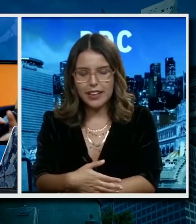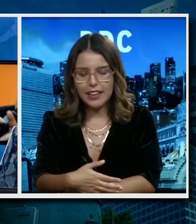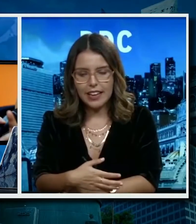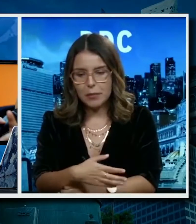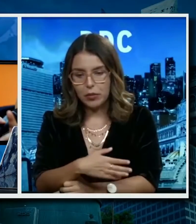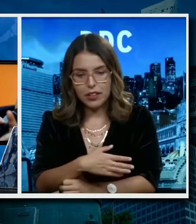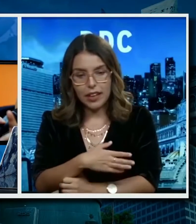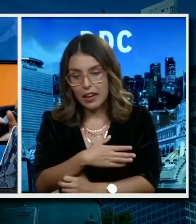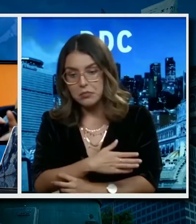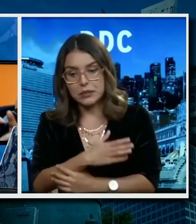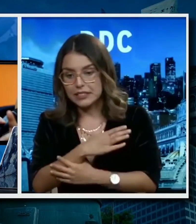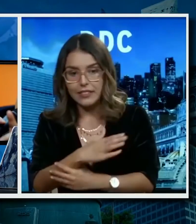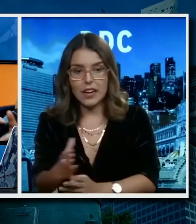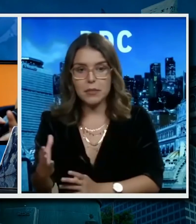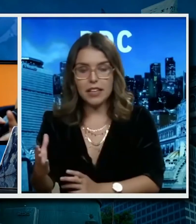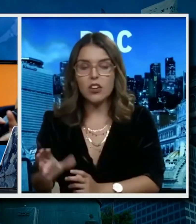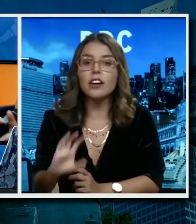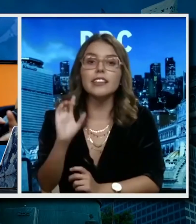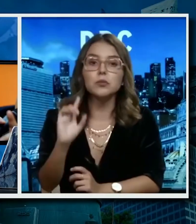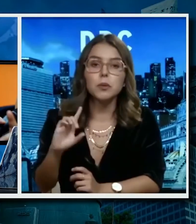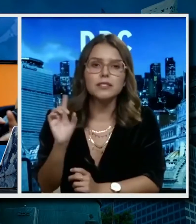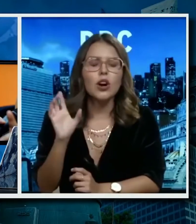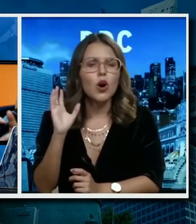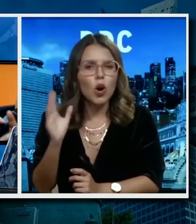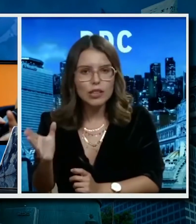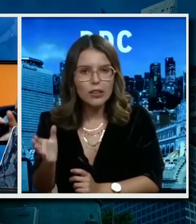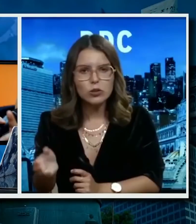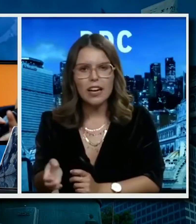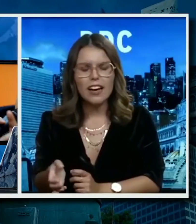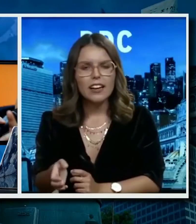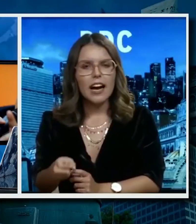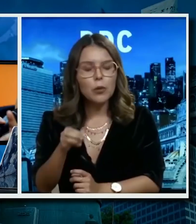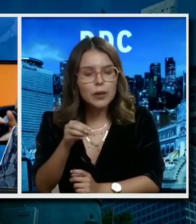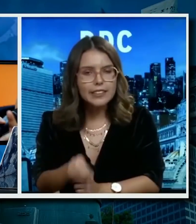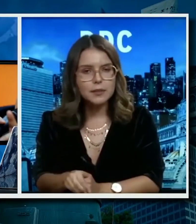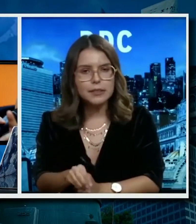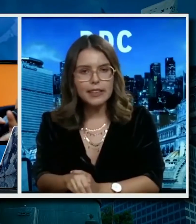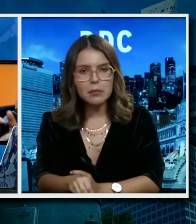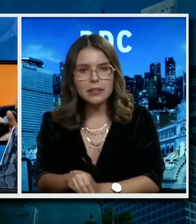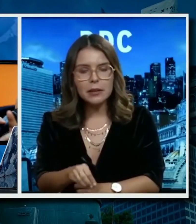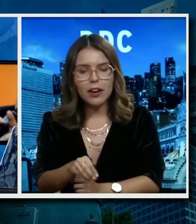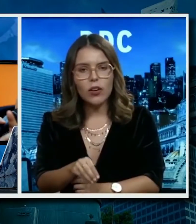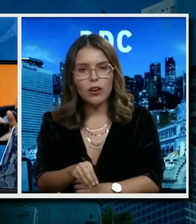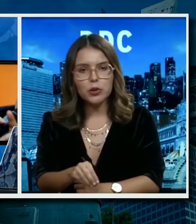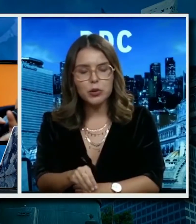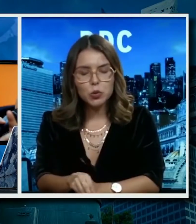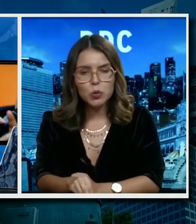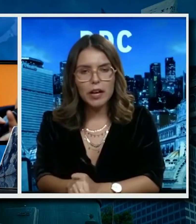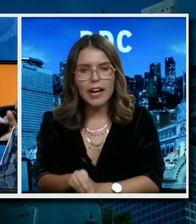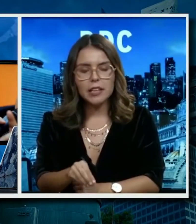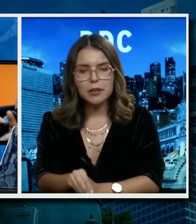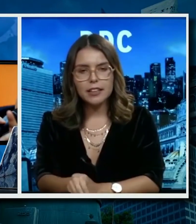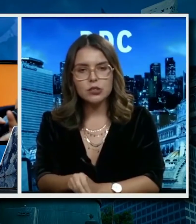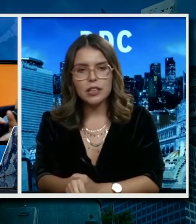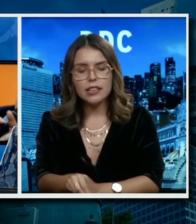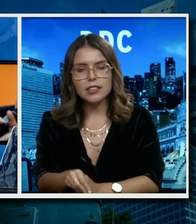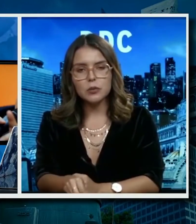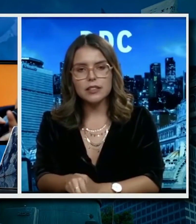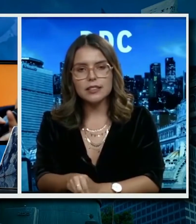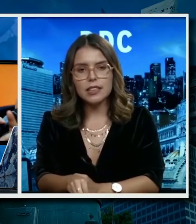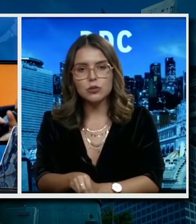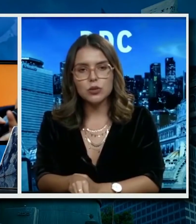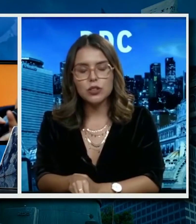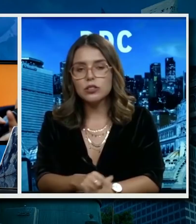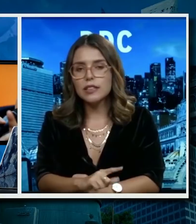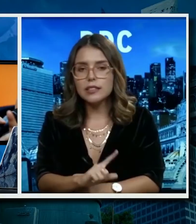usar ese poder, el poder que pues tendrá México. Y después, otra cosa, ahorita especialmente bajo la coyuntura a nivel nacional